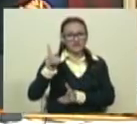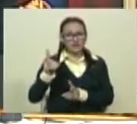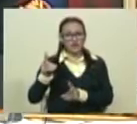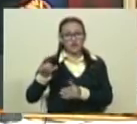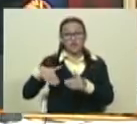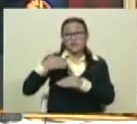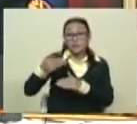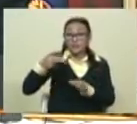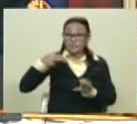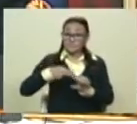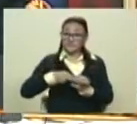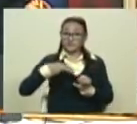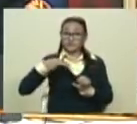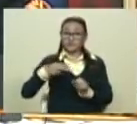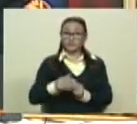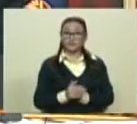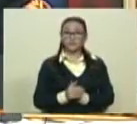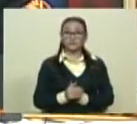post-petrolero.